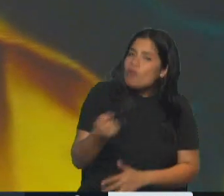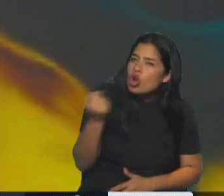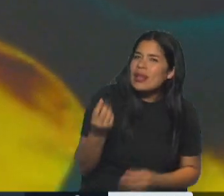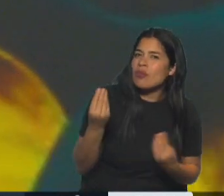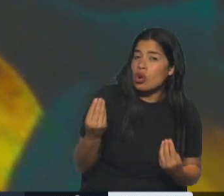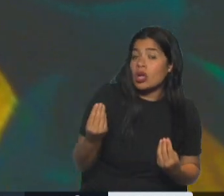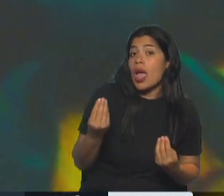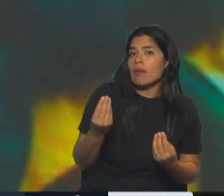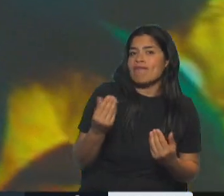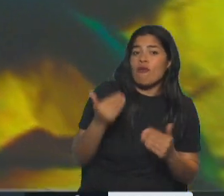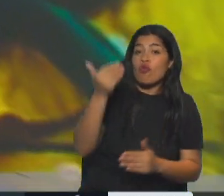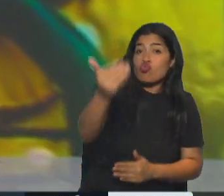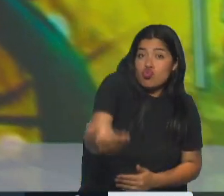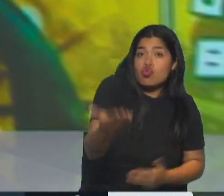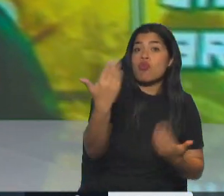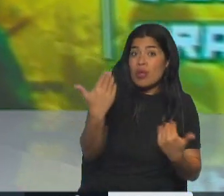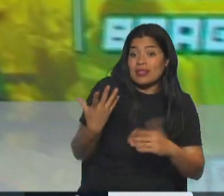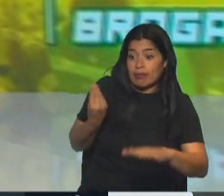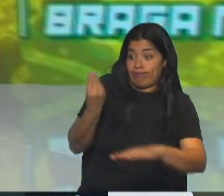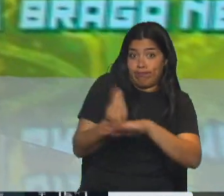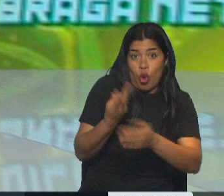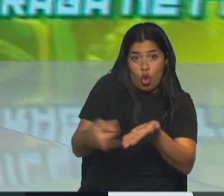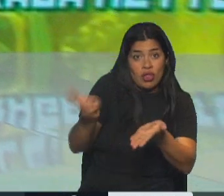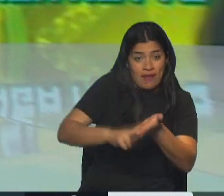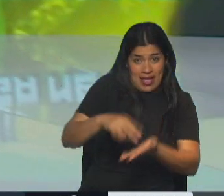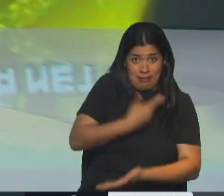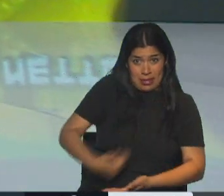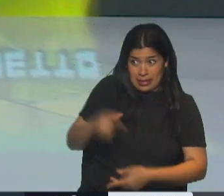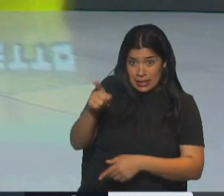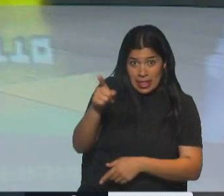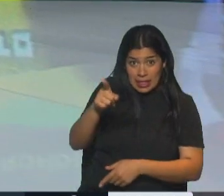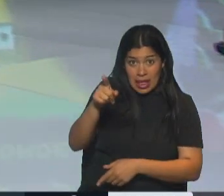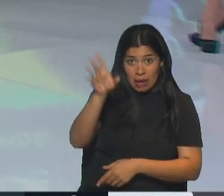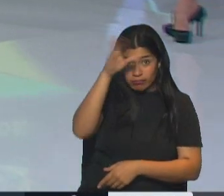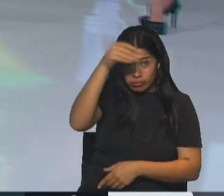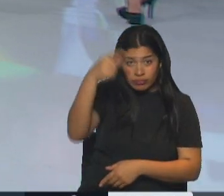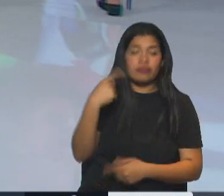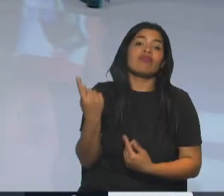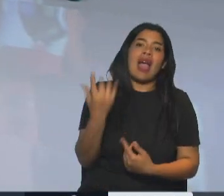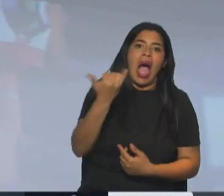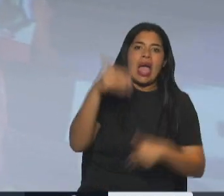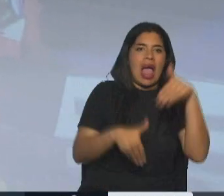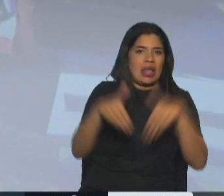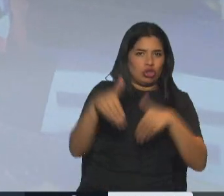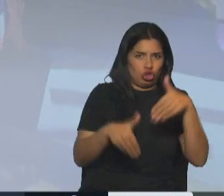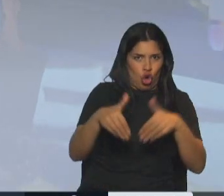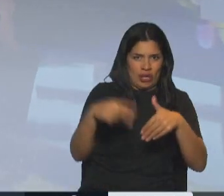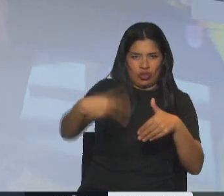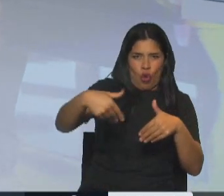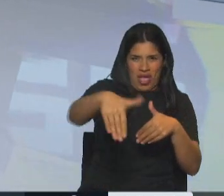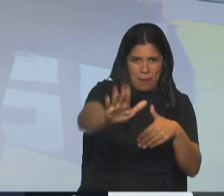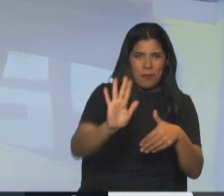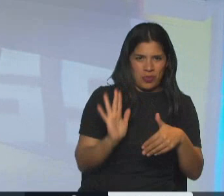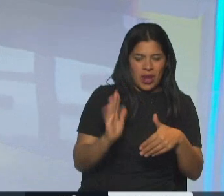en Estados Unidos. De hecho, tenemos ahí están las elecciones legislativas en noviembre, donde los republicanos pueden hacer una buena elección.